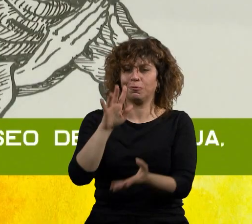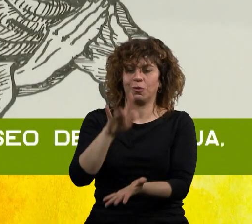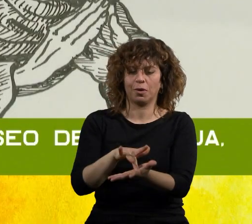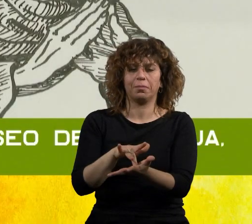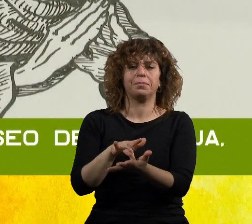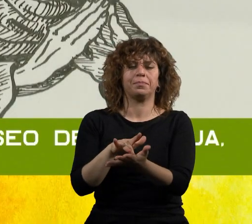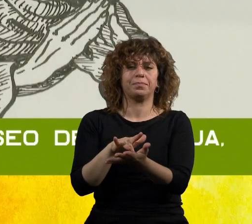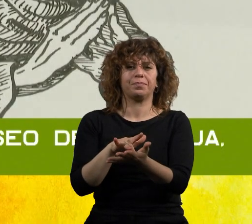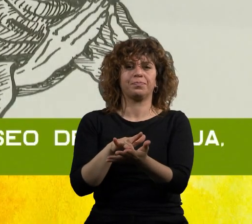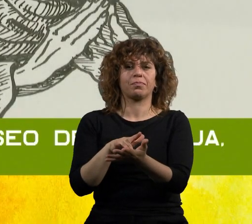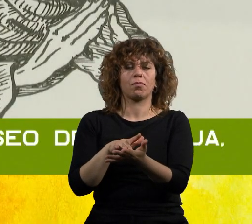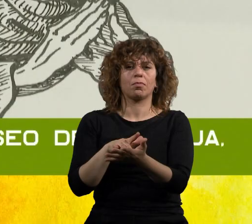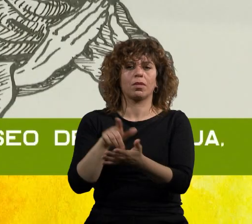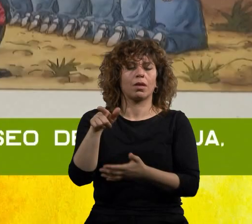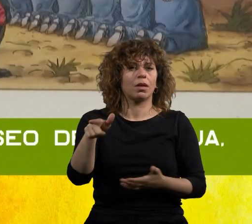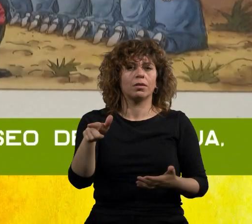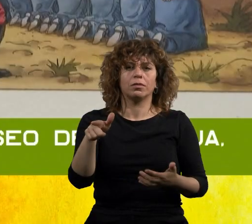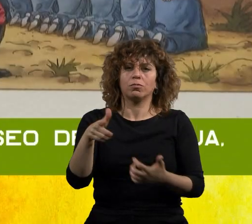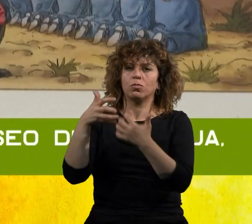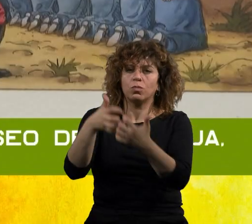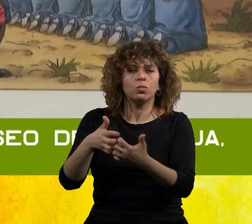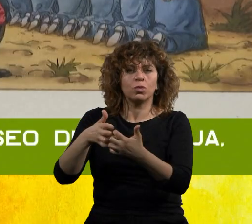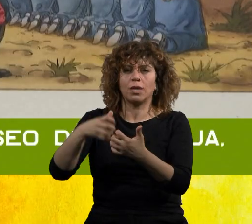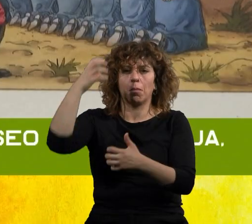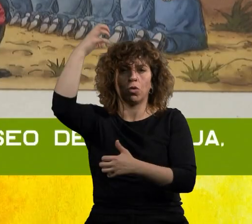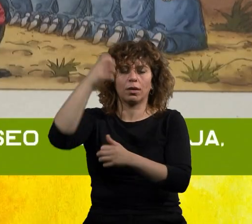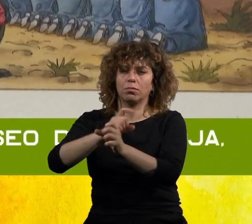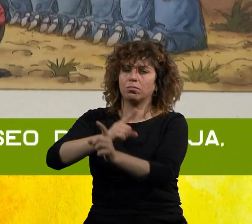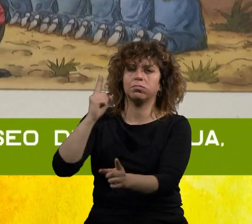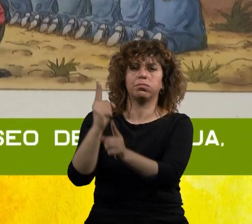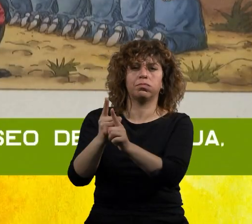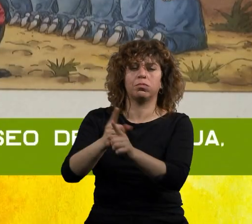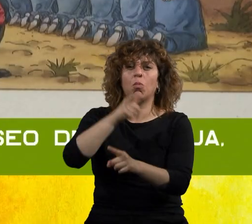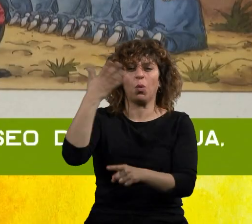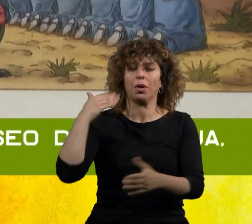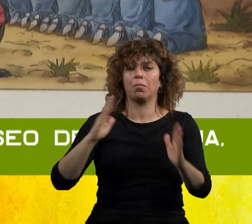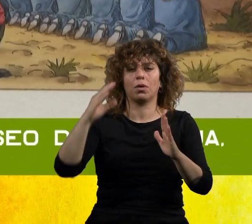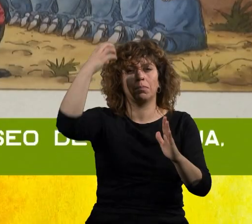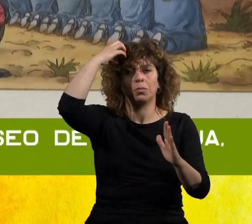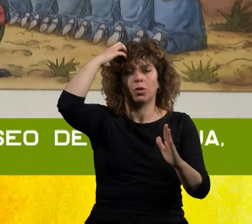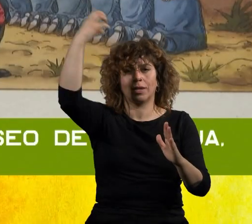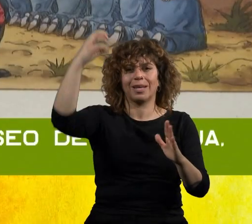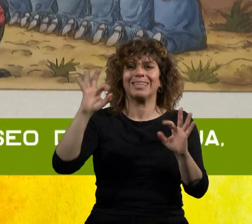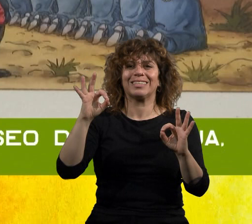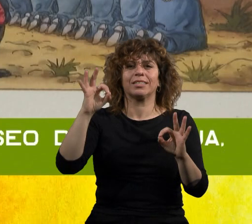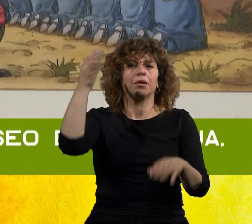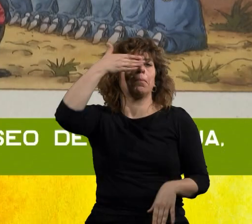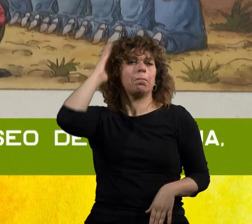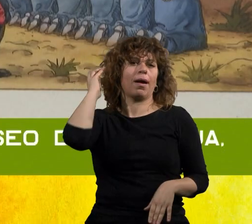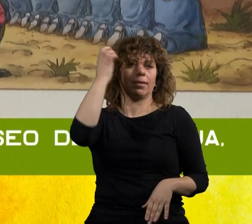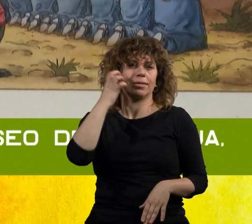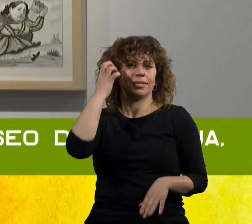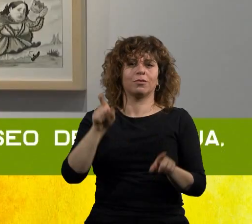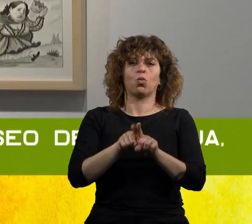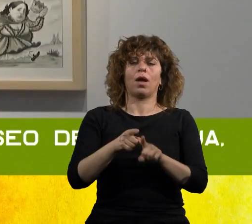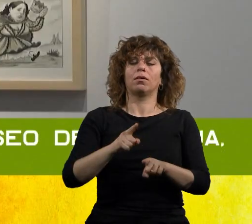con una lucha antimonárquica porque la monarquía que había entonces, la de María Cristina, era